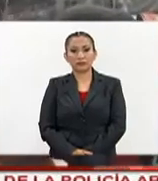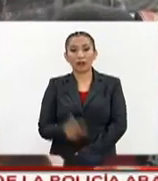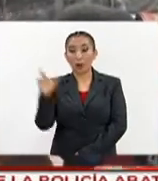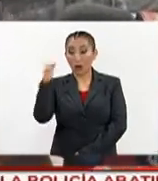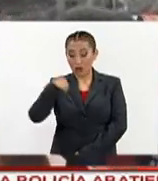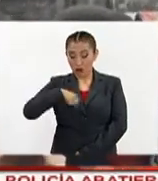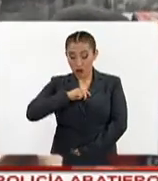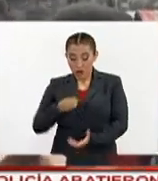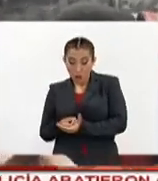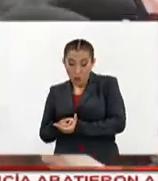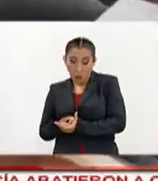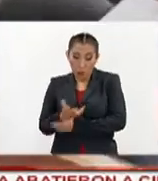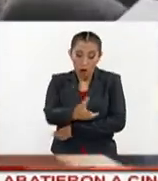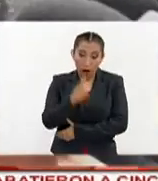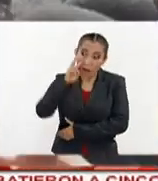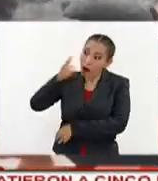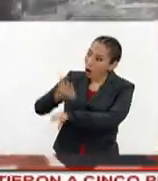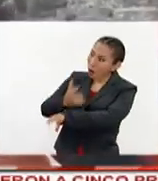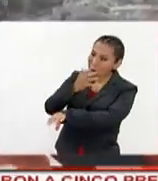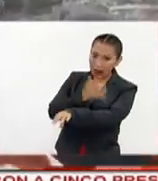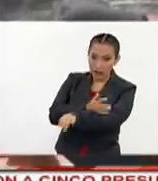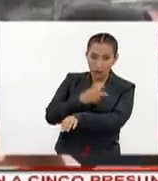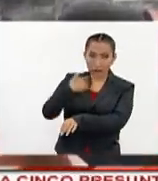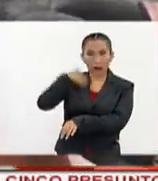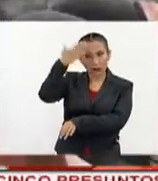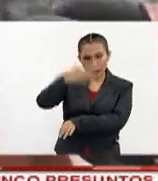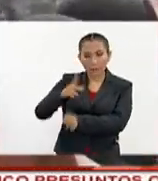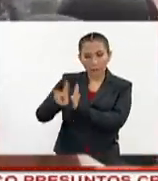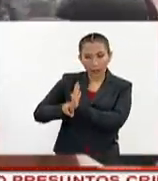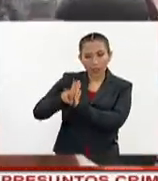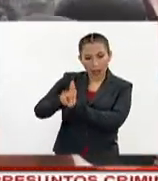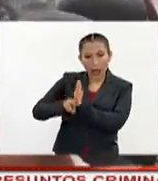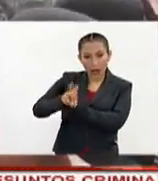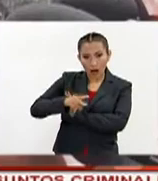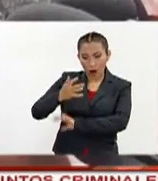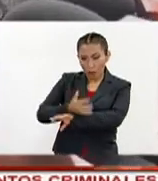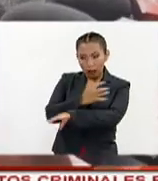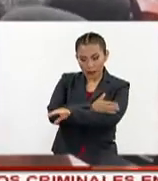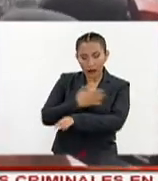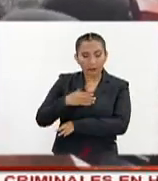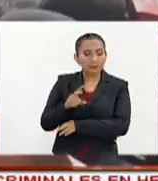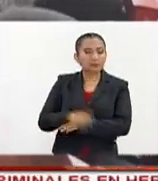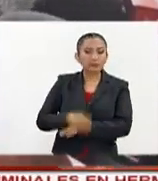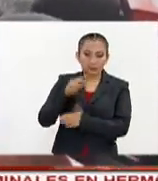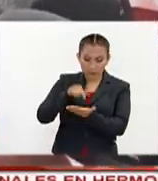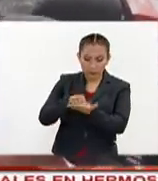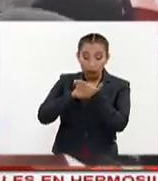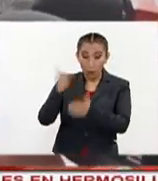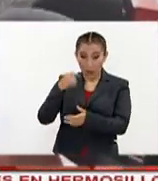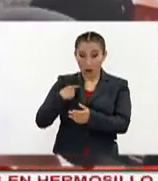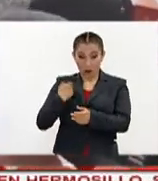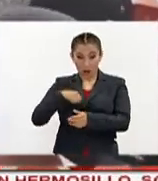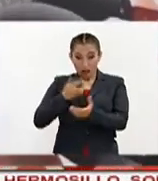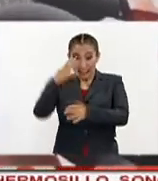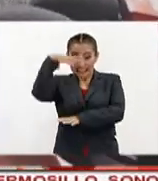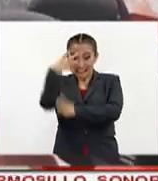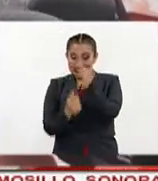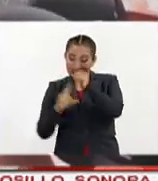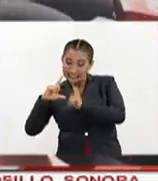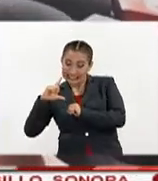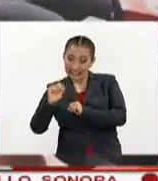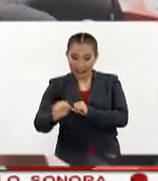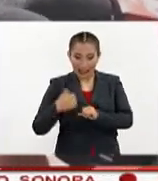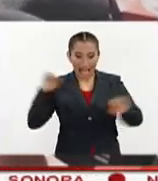Cuando salimos yo veo a mis 2 compañeros, y eso lo sé por un video que trae uno de mis compañeros. Cuando nosotros alcanzamos a salir, que